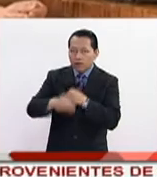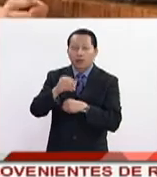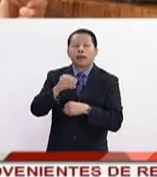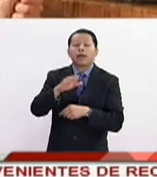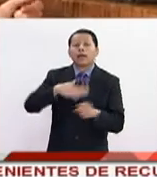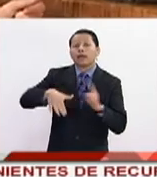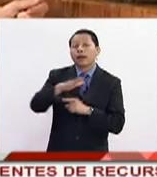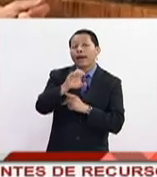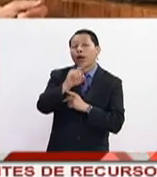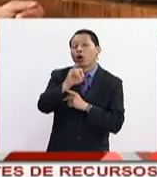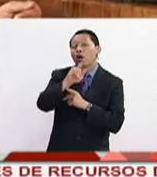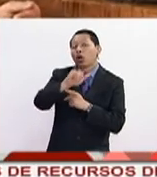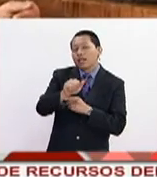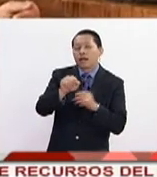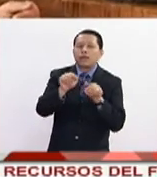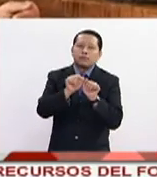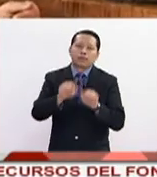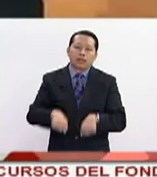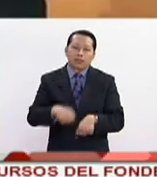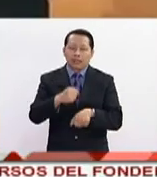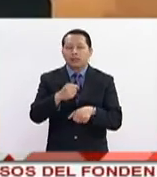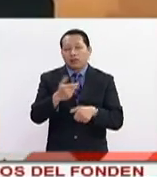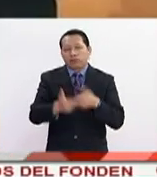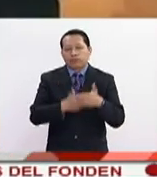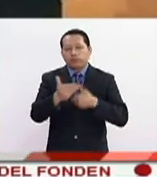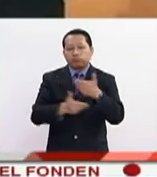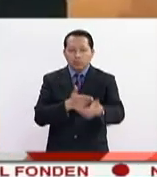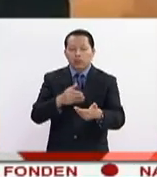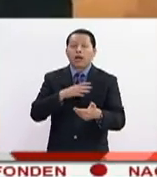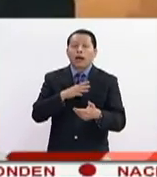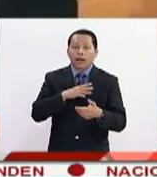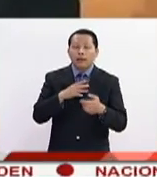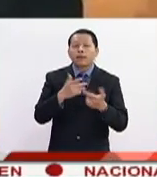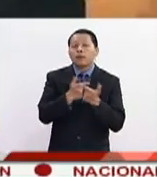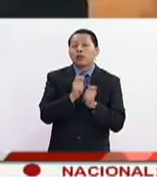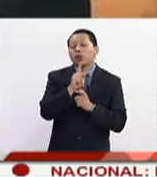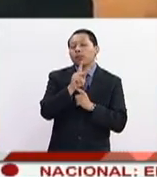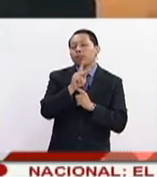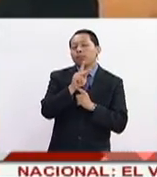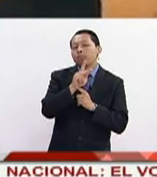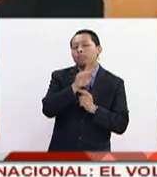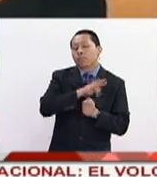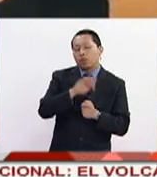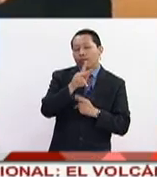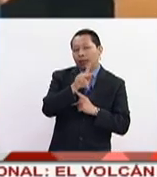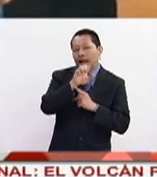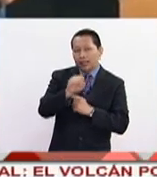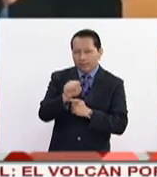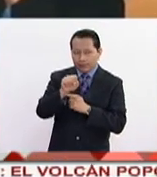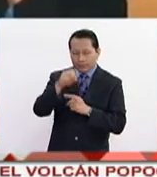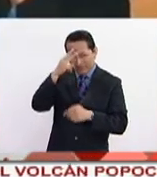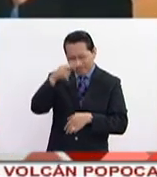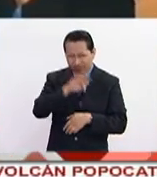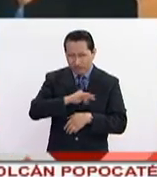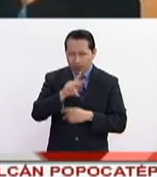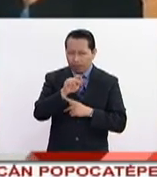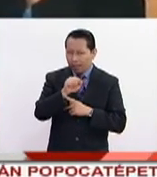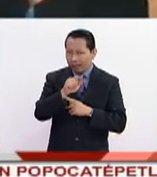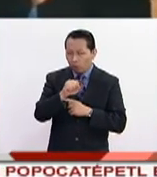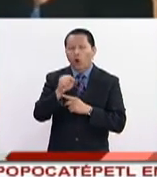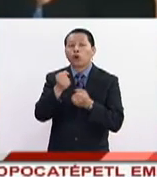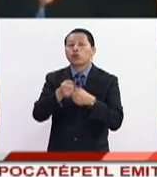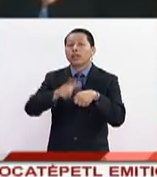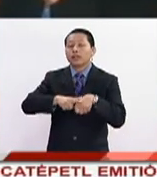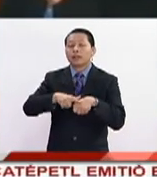y sistemas productivos. Ella fue fundadora del Partido Socialista Unificado de México. Entre 1984 y